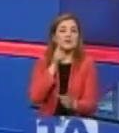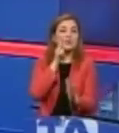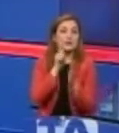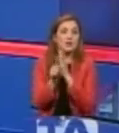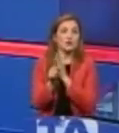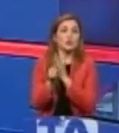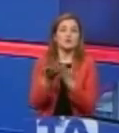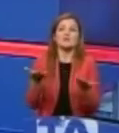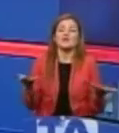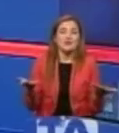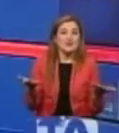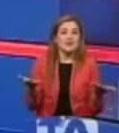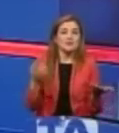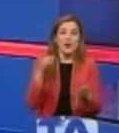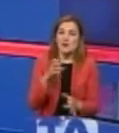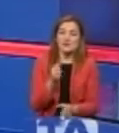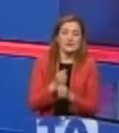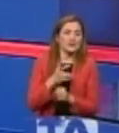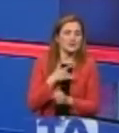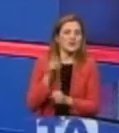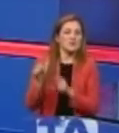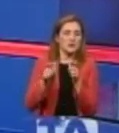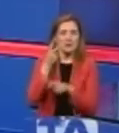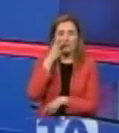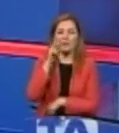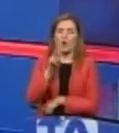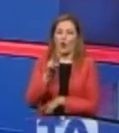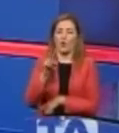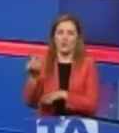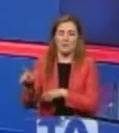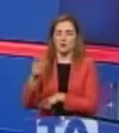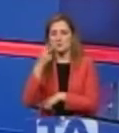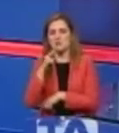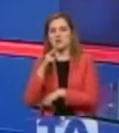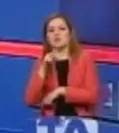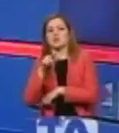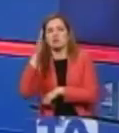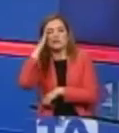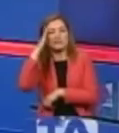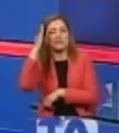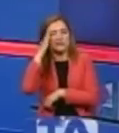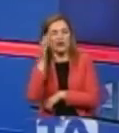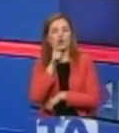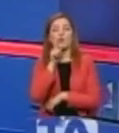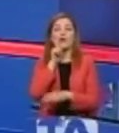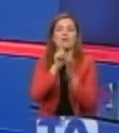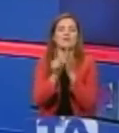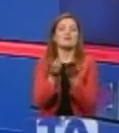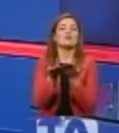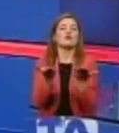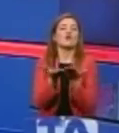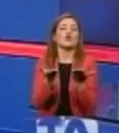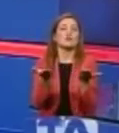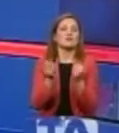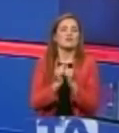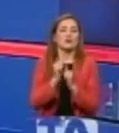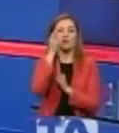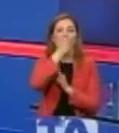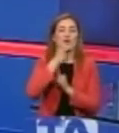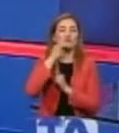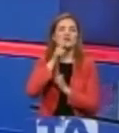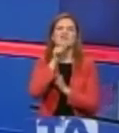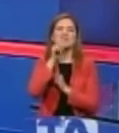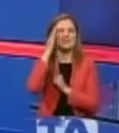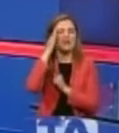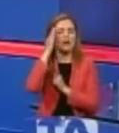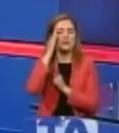denunciar este tipo de actos? Porque estamos seguros que alguien vio algo, que seguramente un vecino está al tanto de lo que sucedió y puede identificar a uno de estos delincuentes.